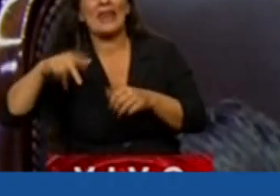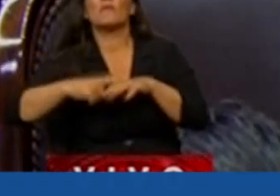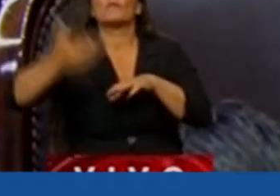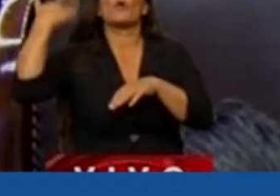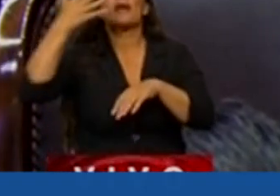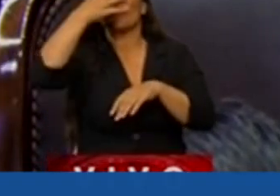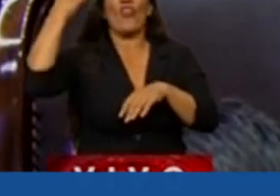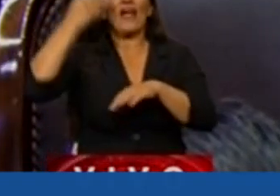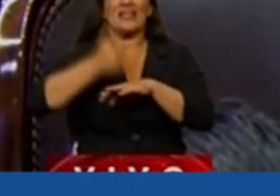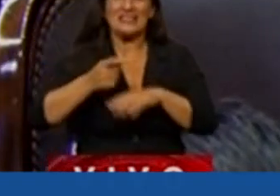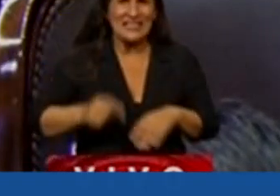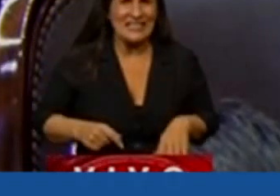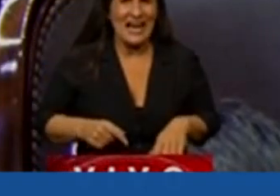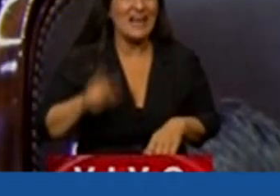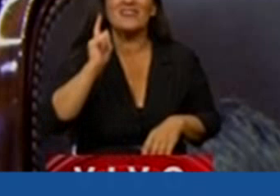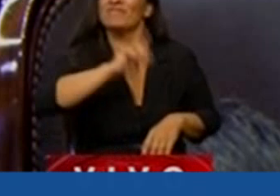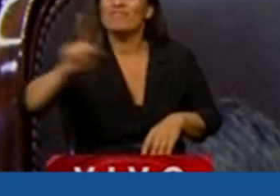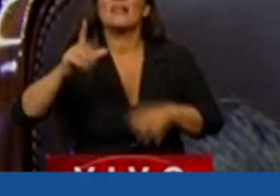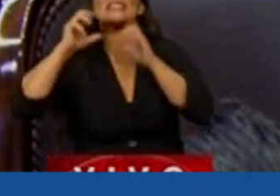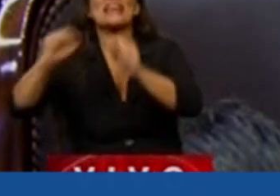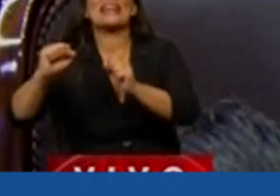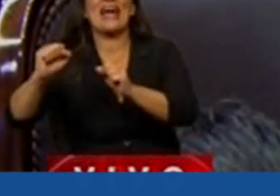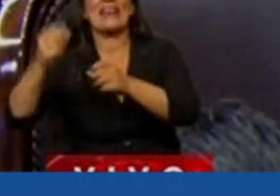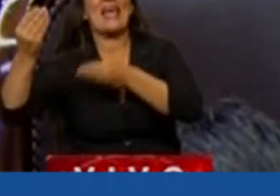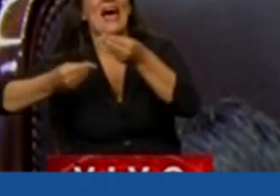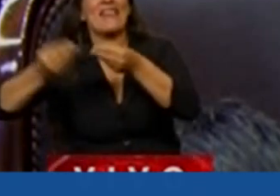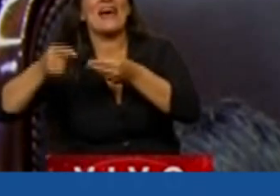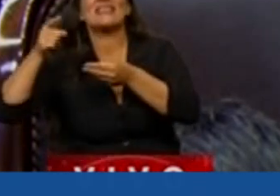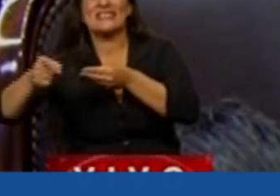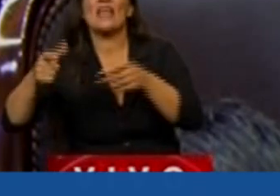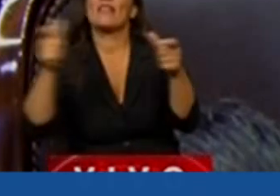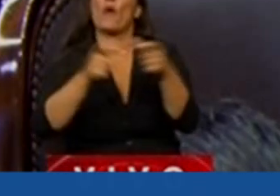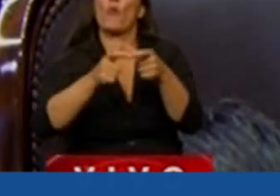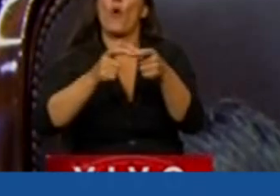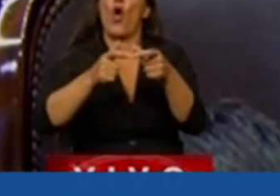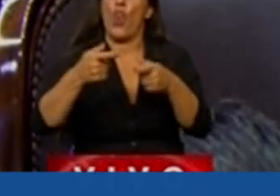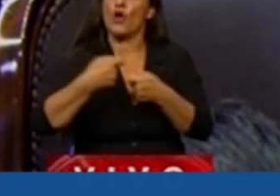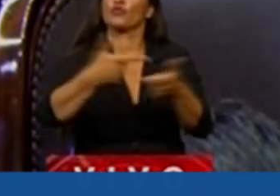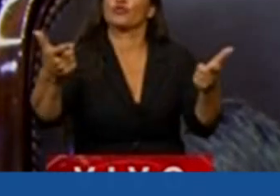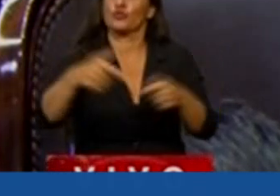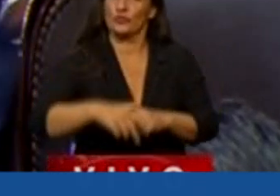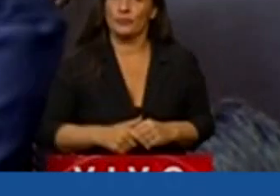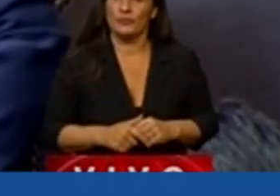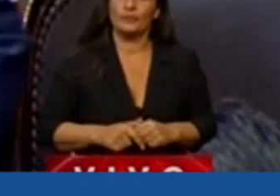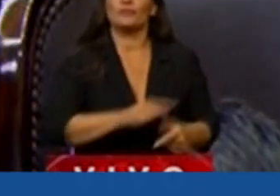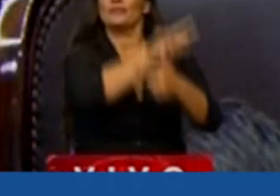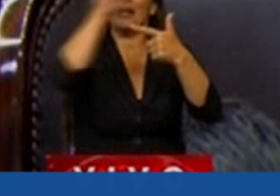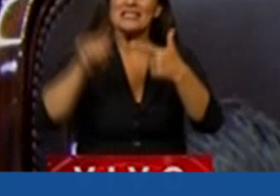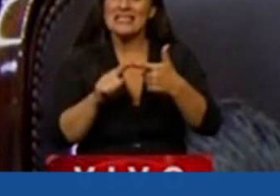Secretaría de Hacienda, de Finanzas Públicas del Ministerio de Economía la que colocaba bonos públicos. En segundo